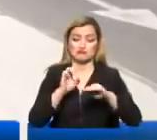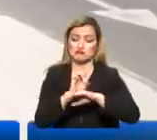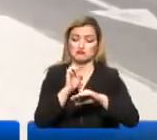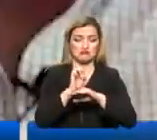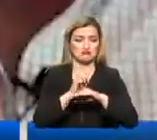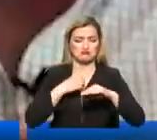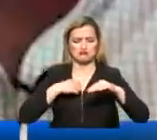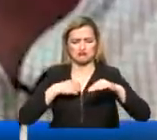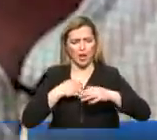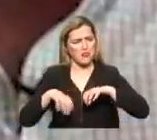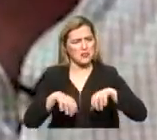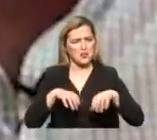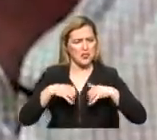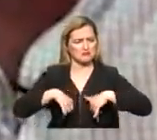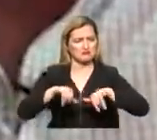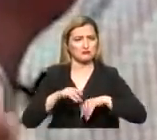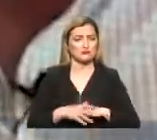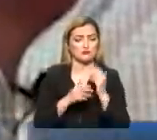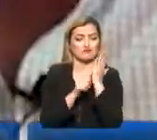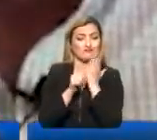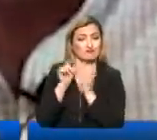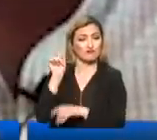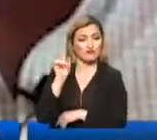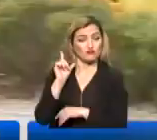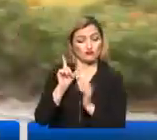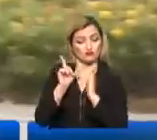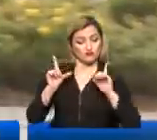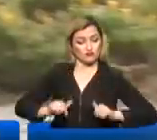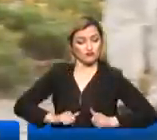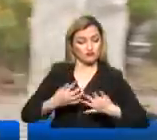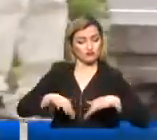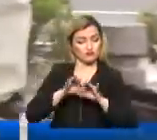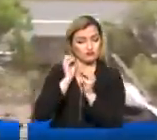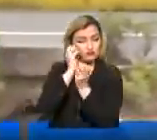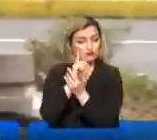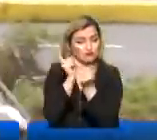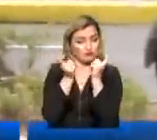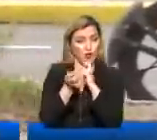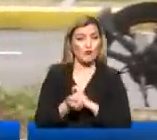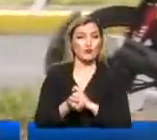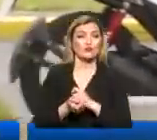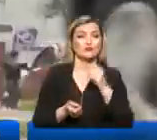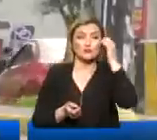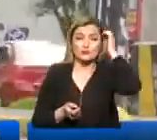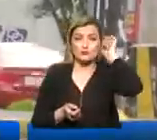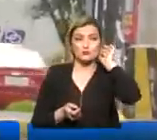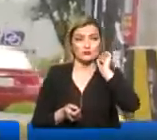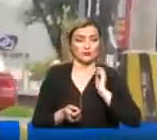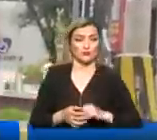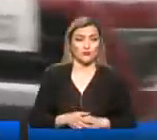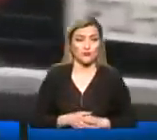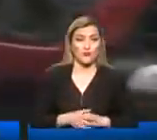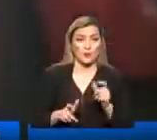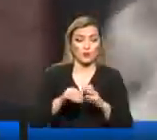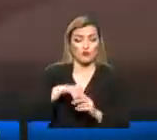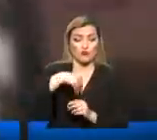el rumbo que estaba antes. El ministro Ceballos asegura que es importante conocer estas cifras, considerando los cambios en los que se incurre al tomar la decisión de permitir